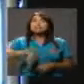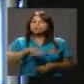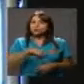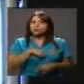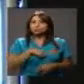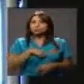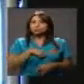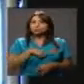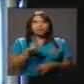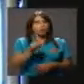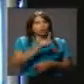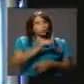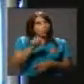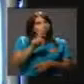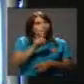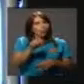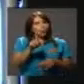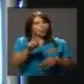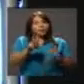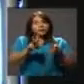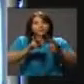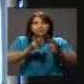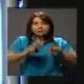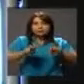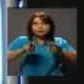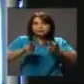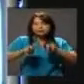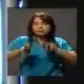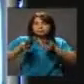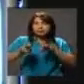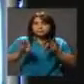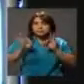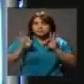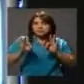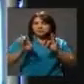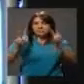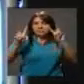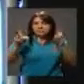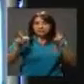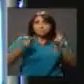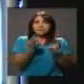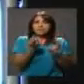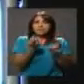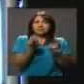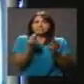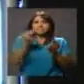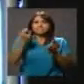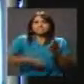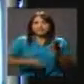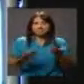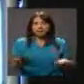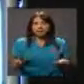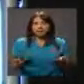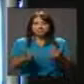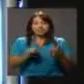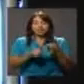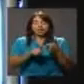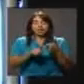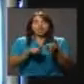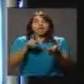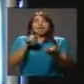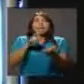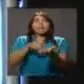a revisar el tema del déficit fiscal el tema del endeudamiento